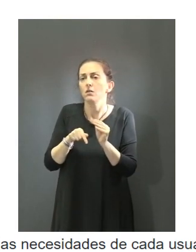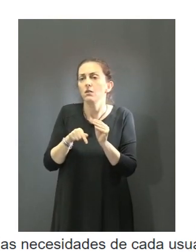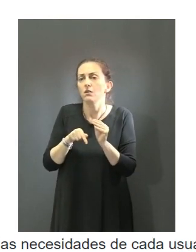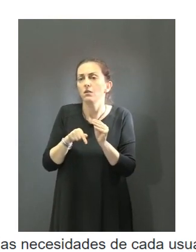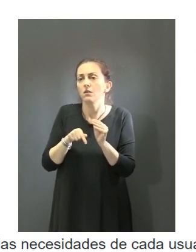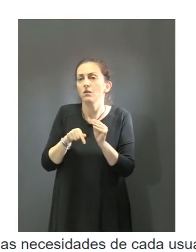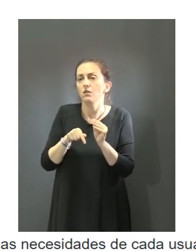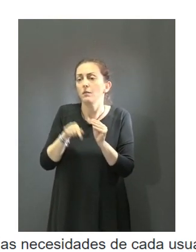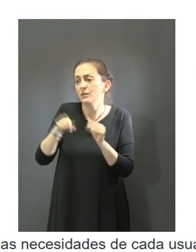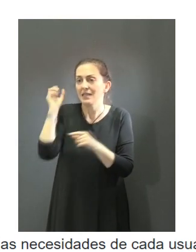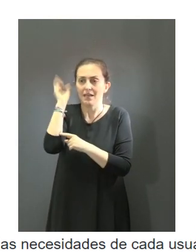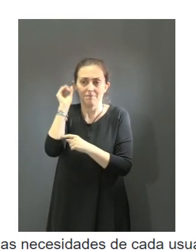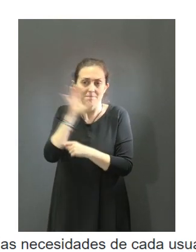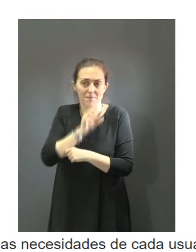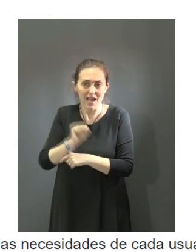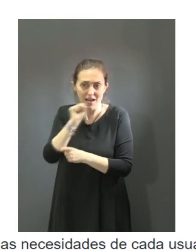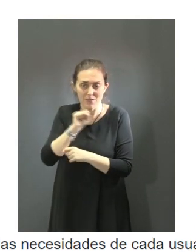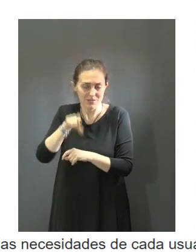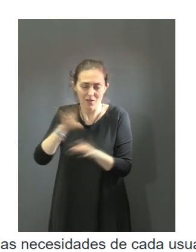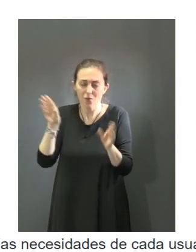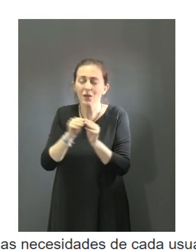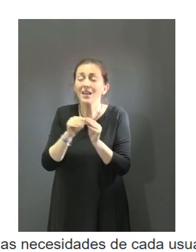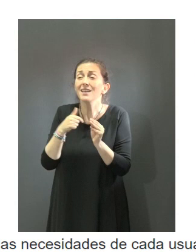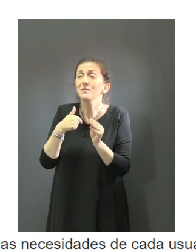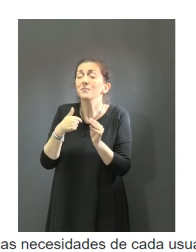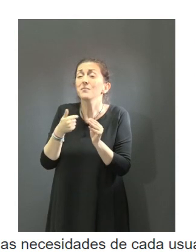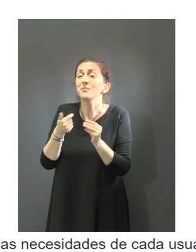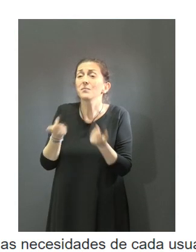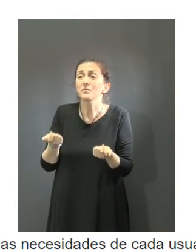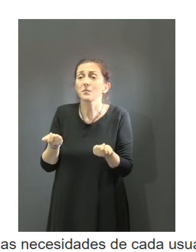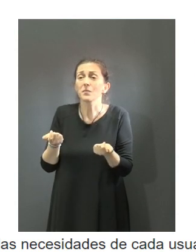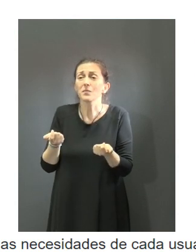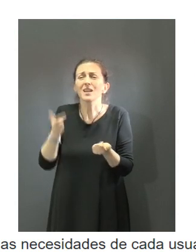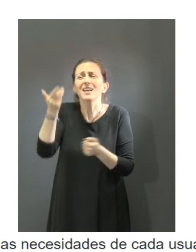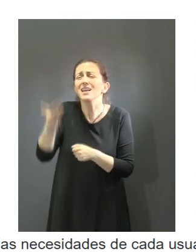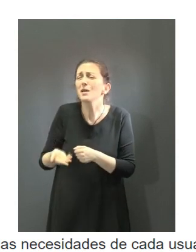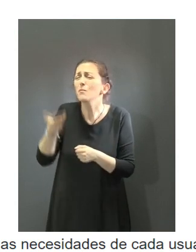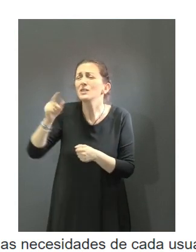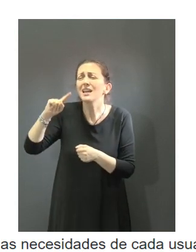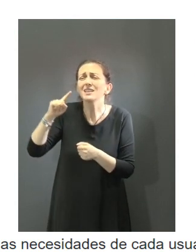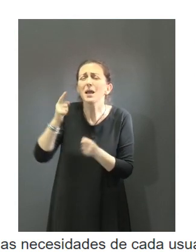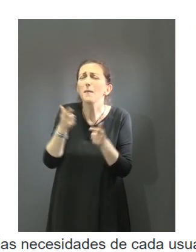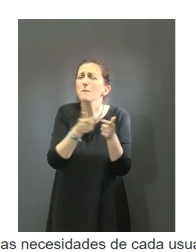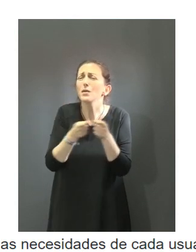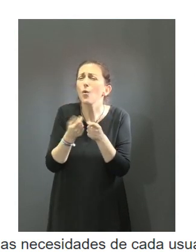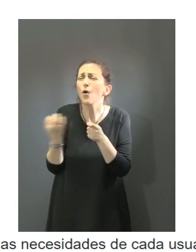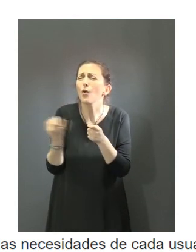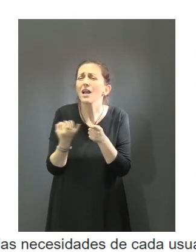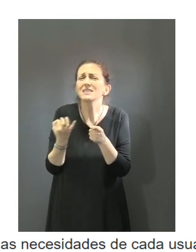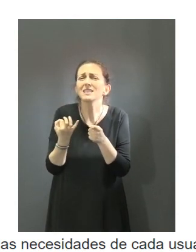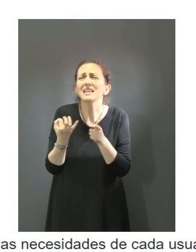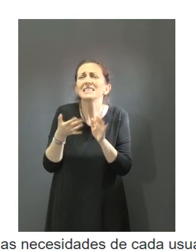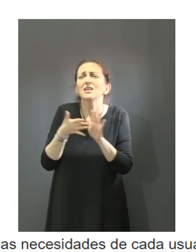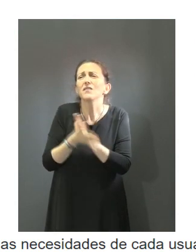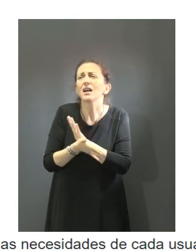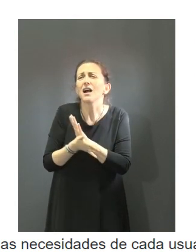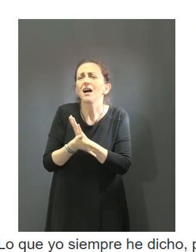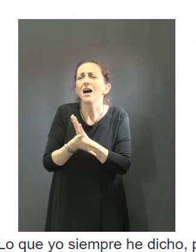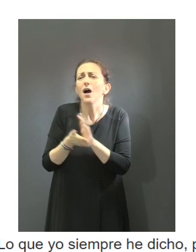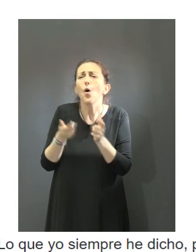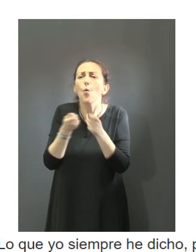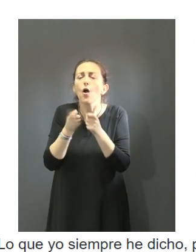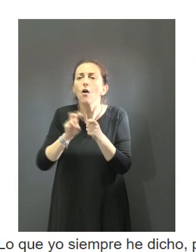esta maravillosa charla que hemos tenido es que lo importante de los videojuegos no es que te pases el